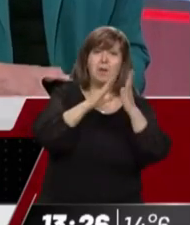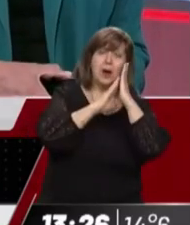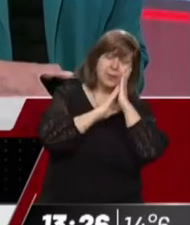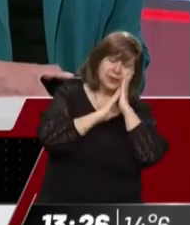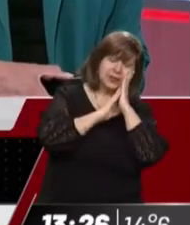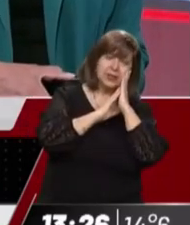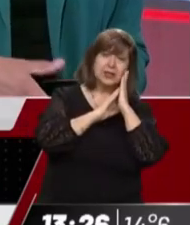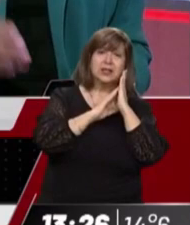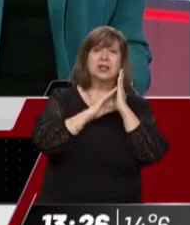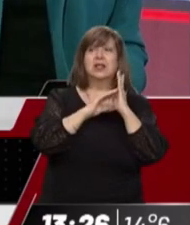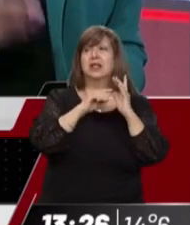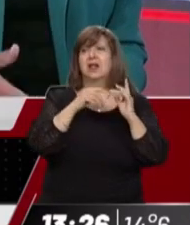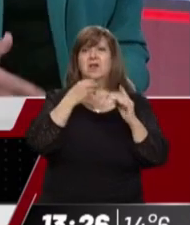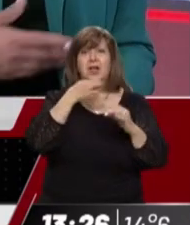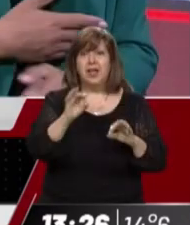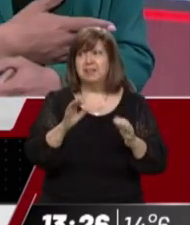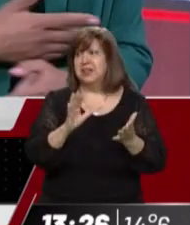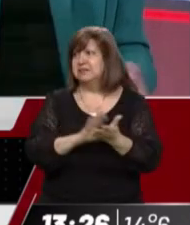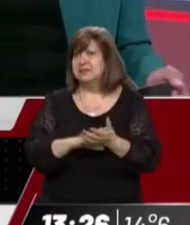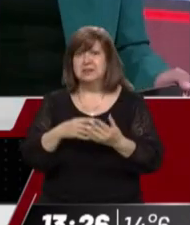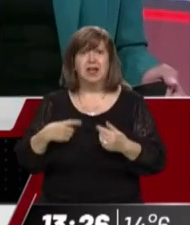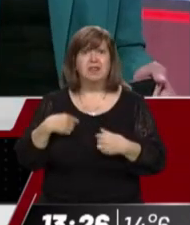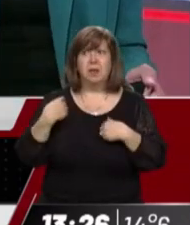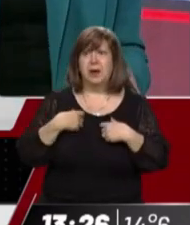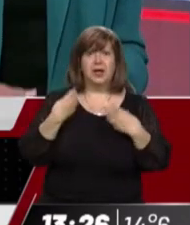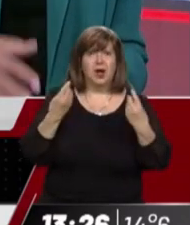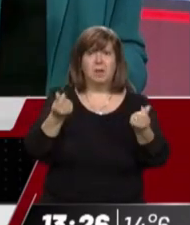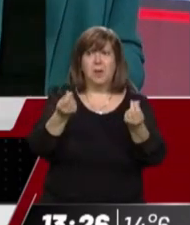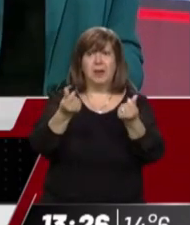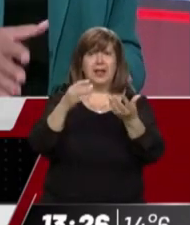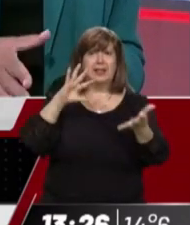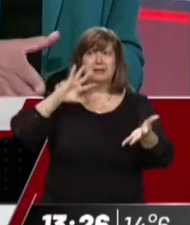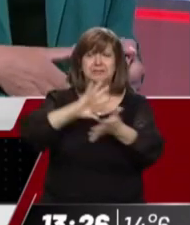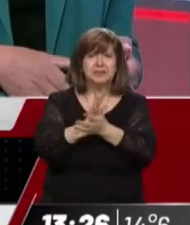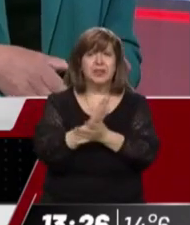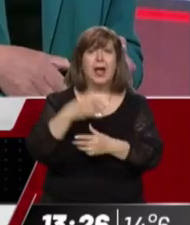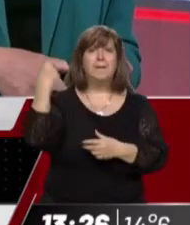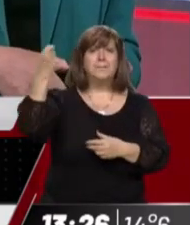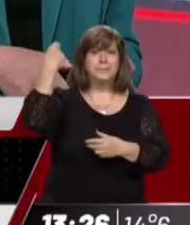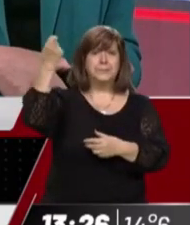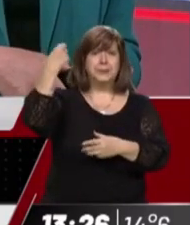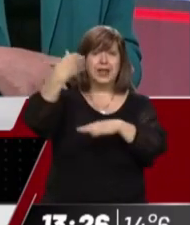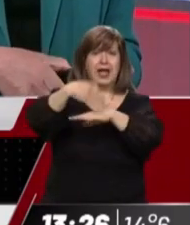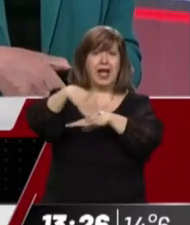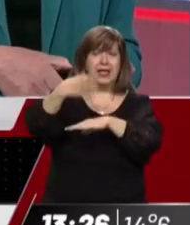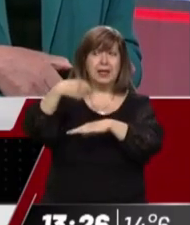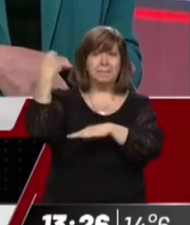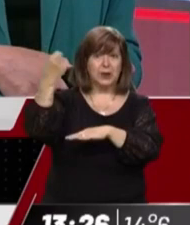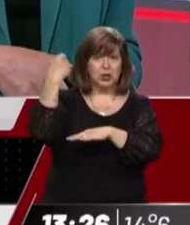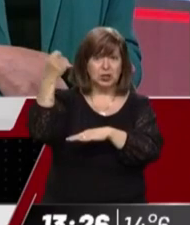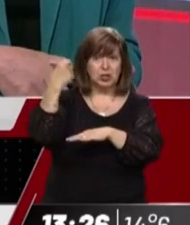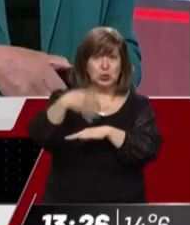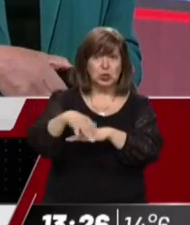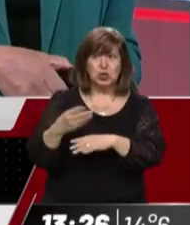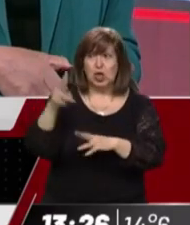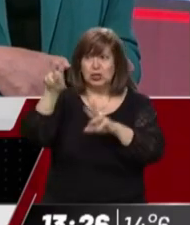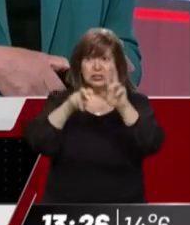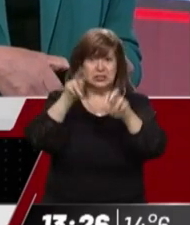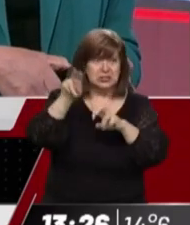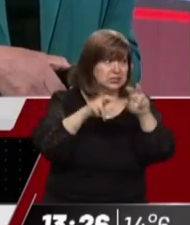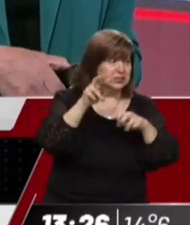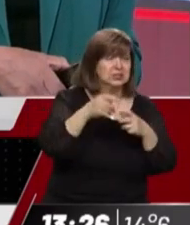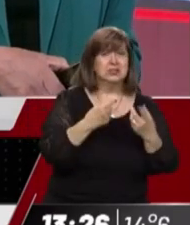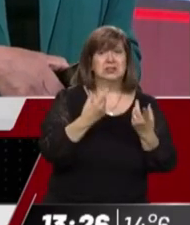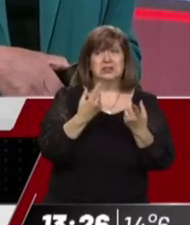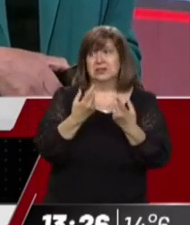prostituyó. Así que, por supuesto, de espaldas, resguardamos su identidad. Y al final les vamos a pedir ayuda porque está buscando trabajo, porque necesita un